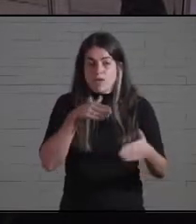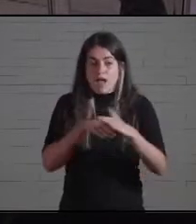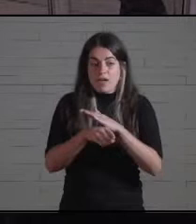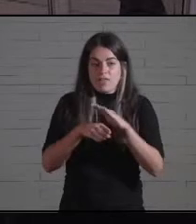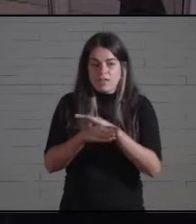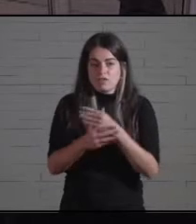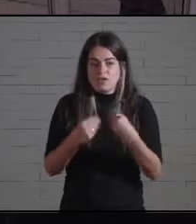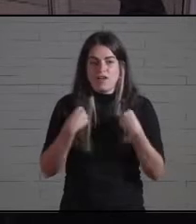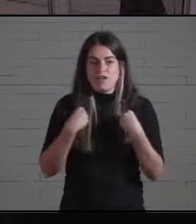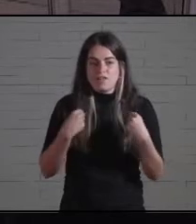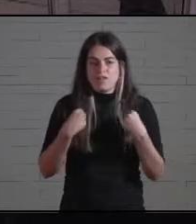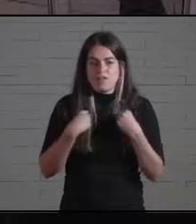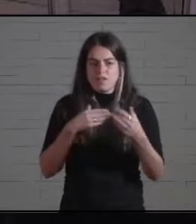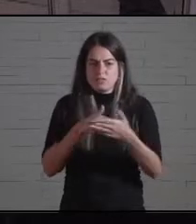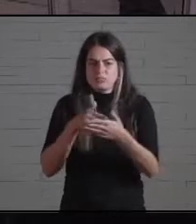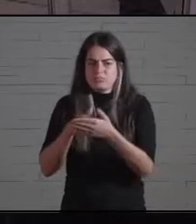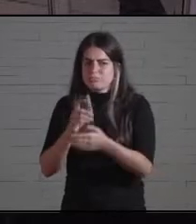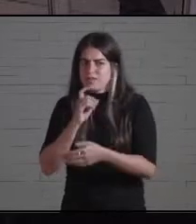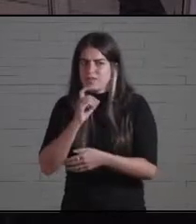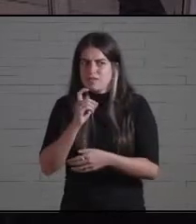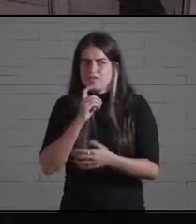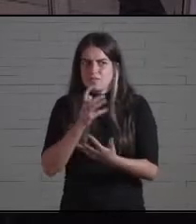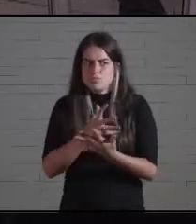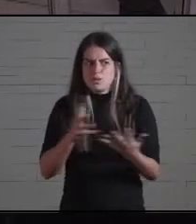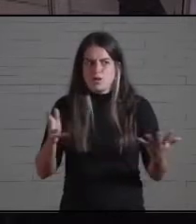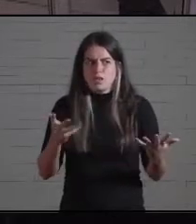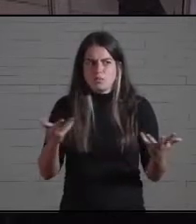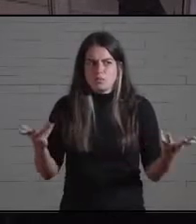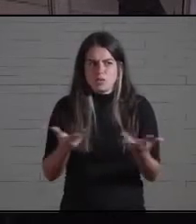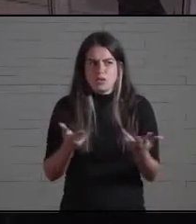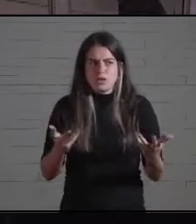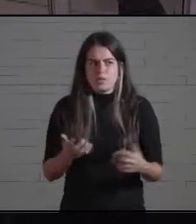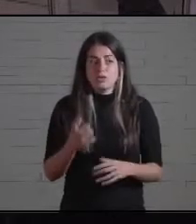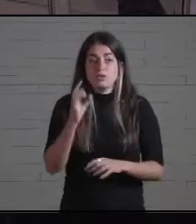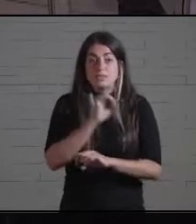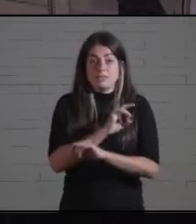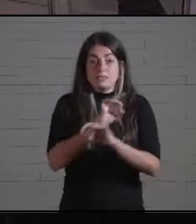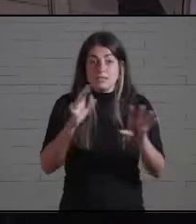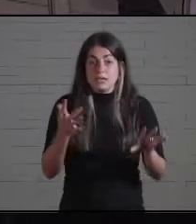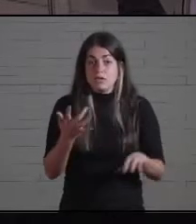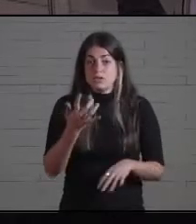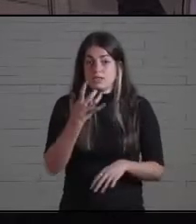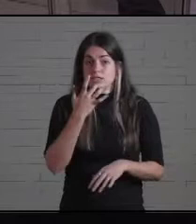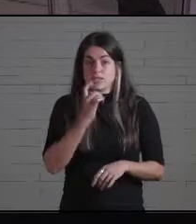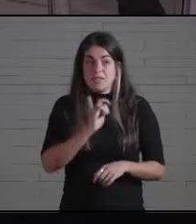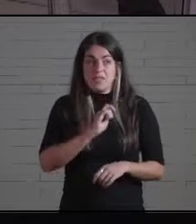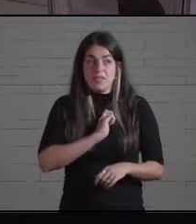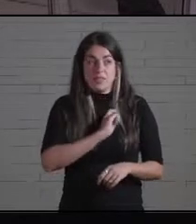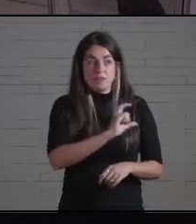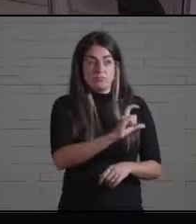vivienda que es enorme, y entonces claro, si tú te dan una ayuda